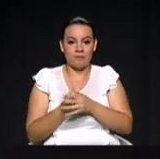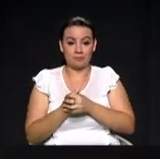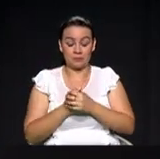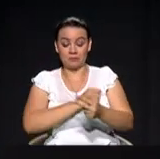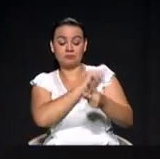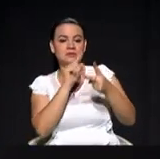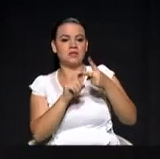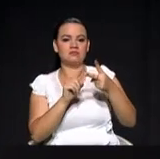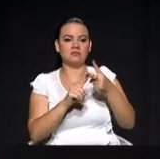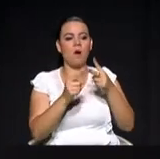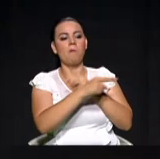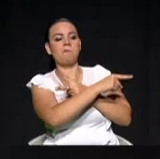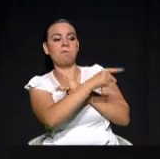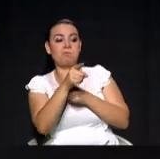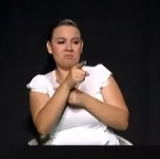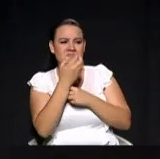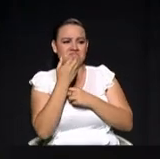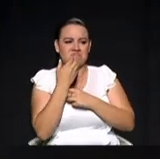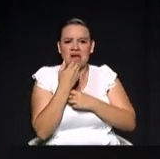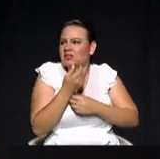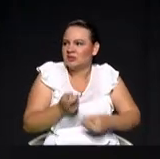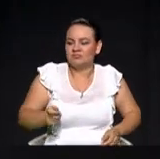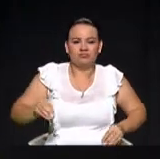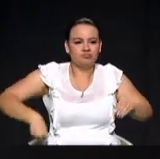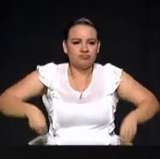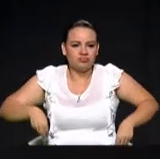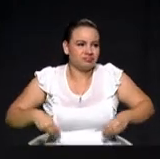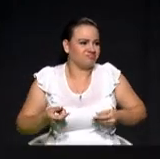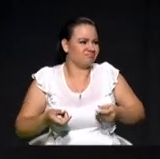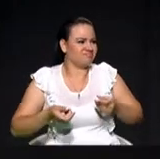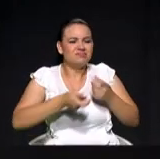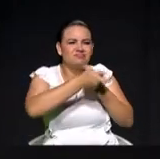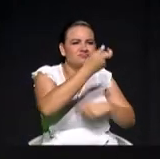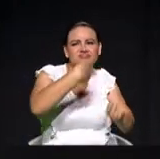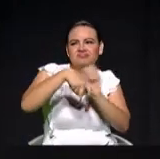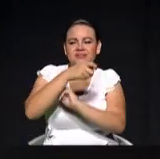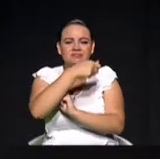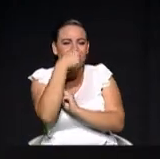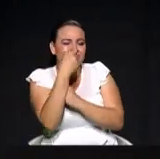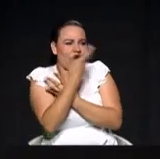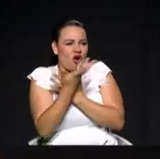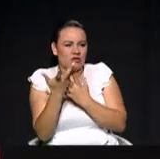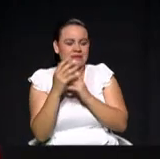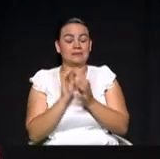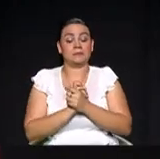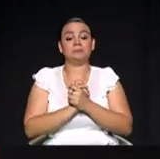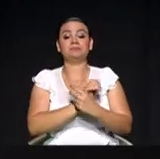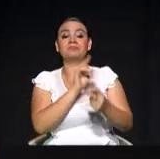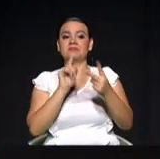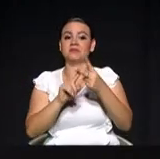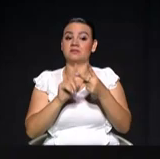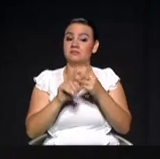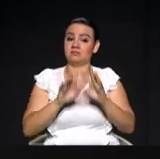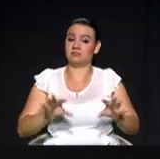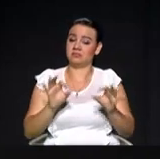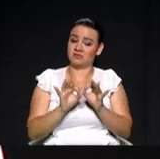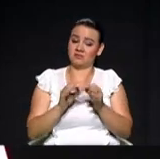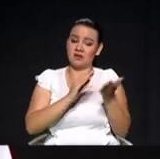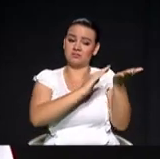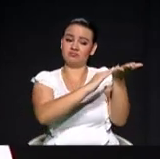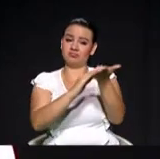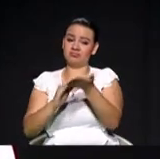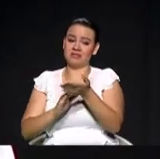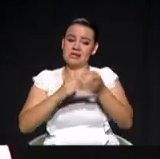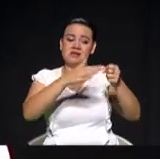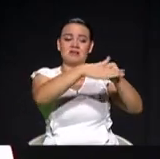indudablemente para ver que lo que piensan que lo que quieren y en segundo lugar hay que hacer algunas intervenciones una de ellas mejoramiento de los barrios en